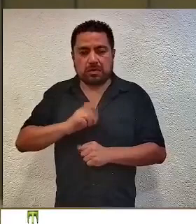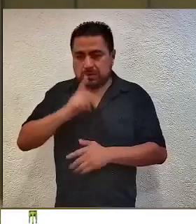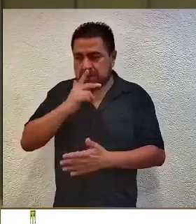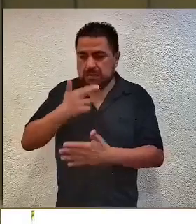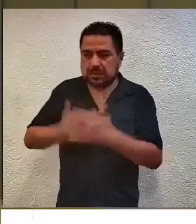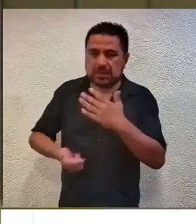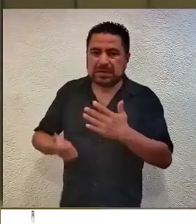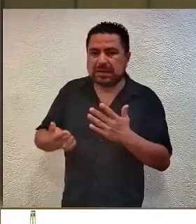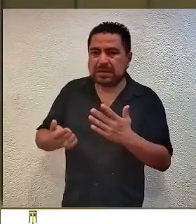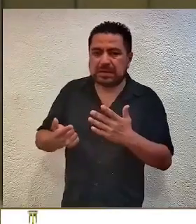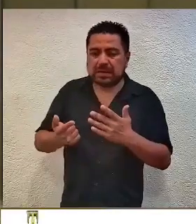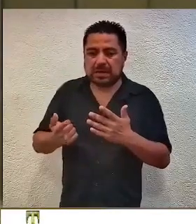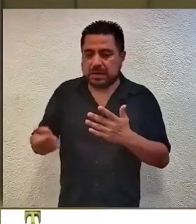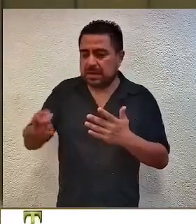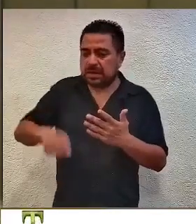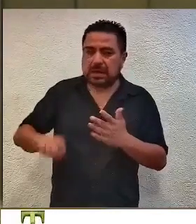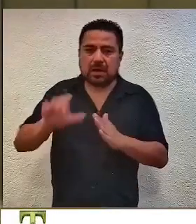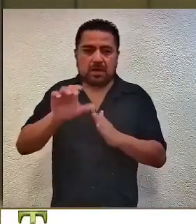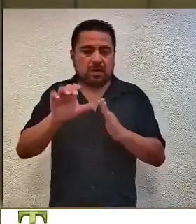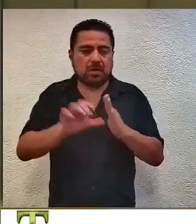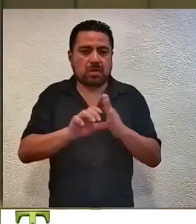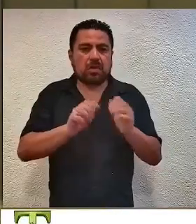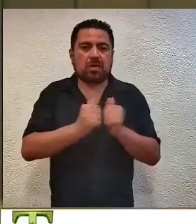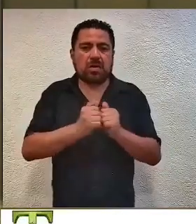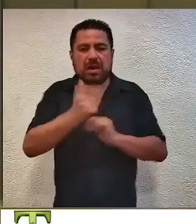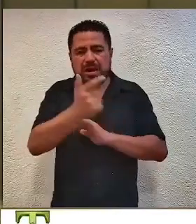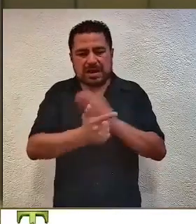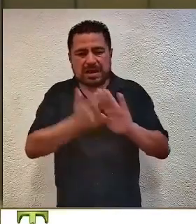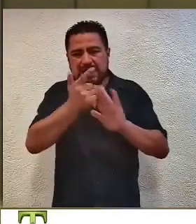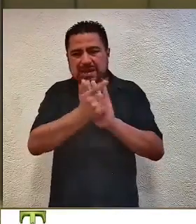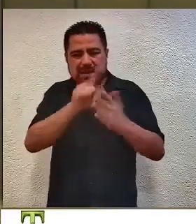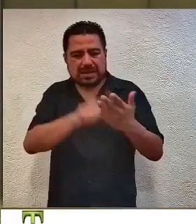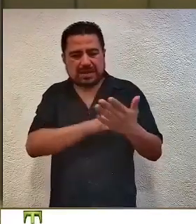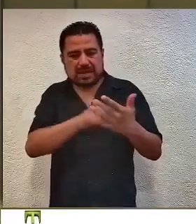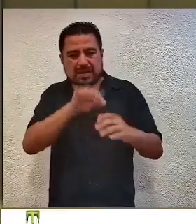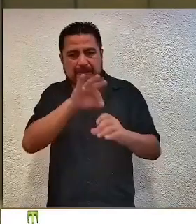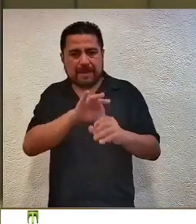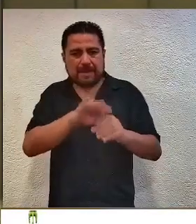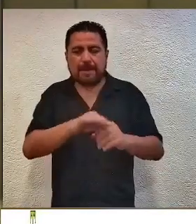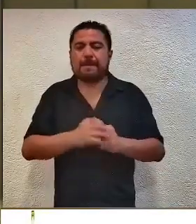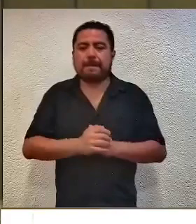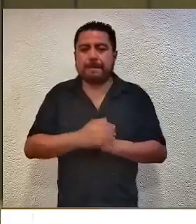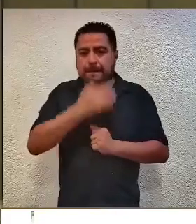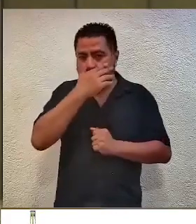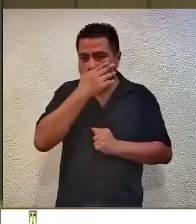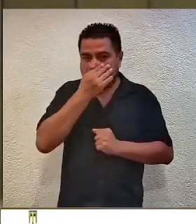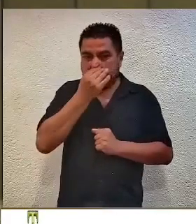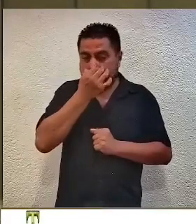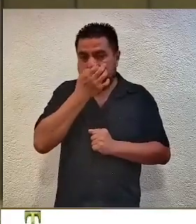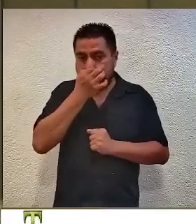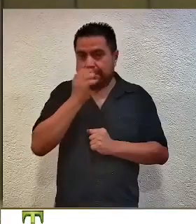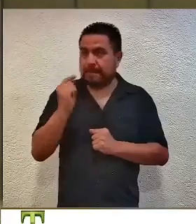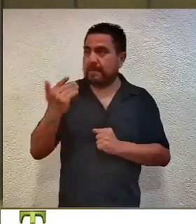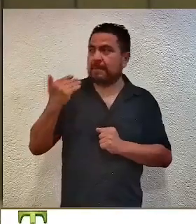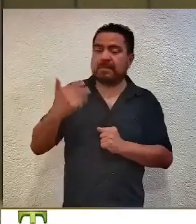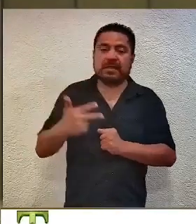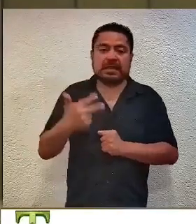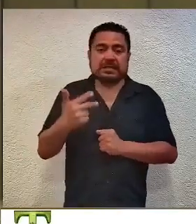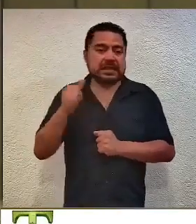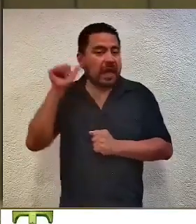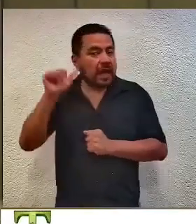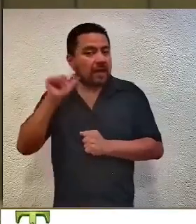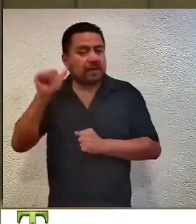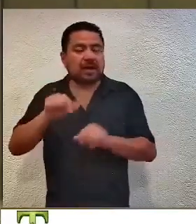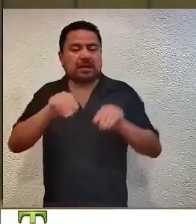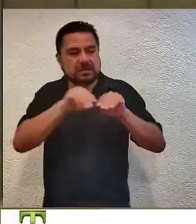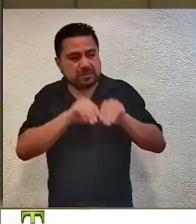orden dada constitucionalmente en la reforma electoral. En efecto, el pasado 13 de abril se publicó en el